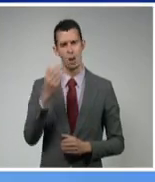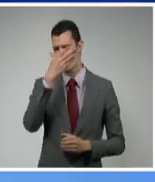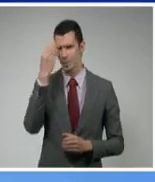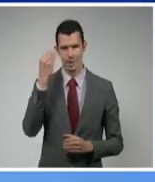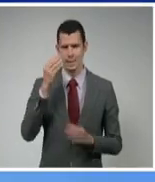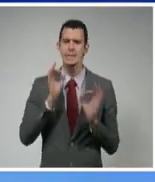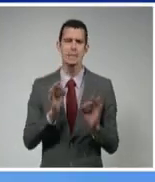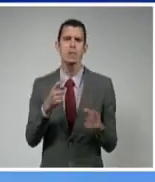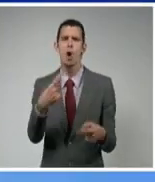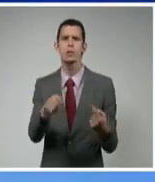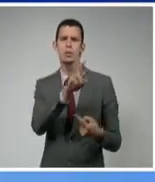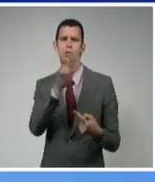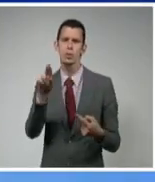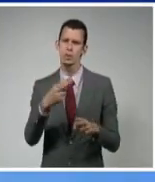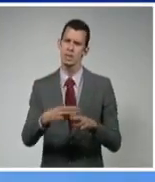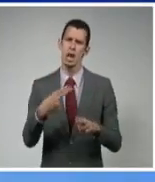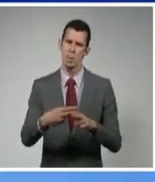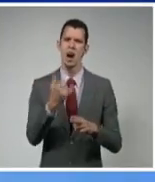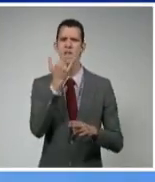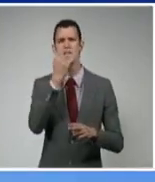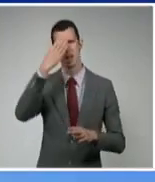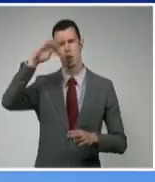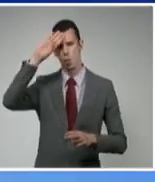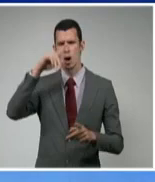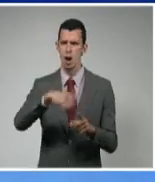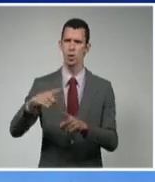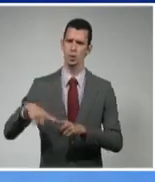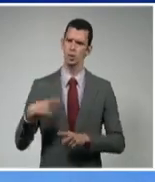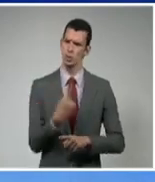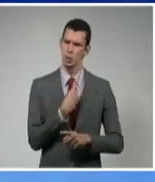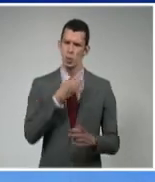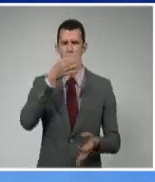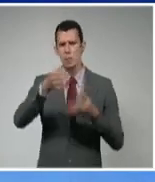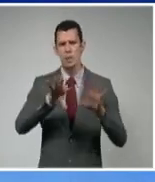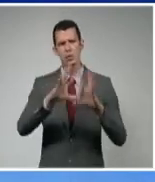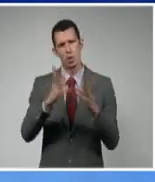acción contra la seguridad de los cubanos, aquí estaremos. Volveré muy pronto.